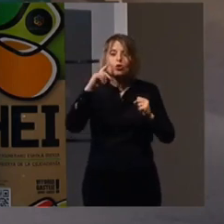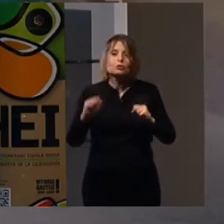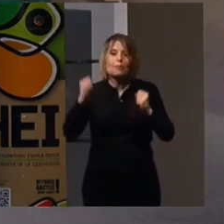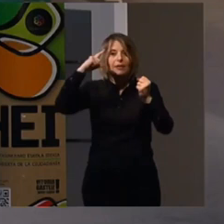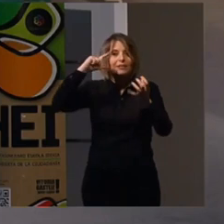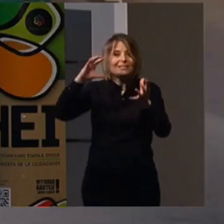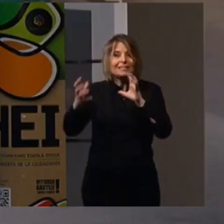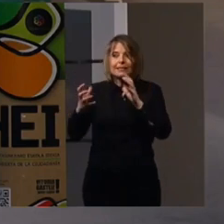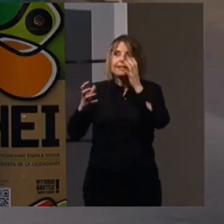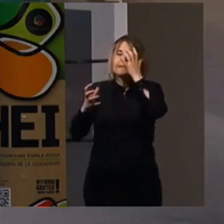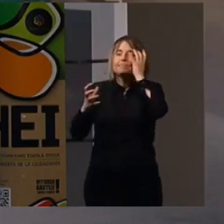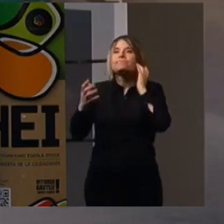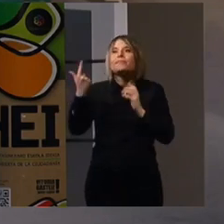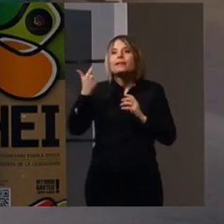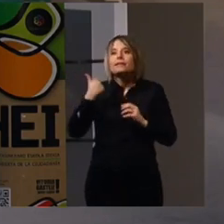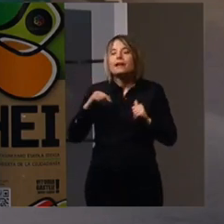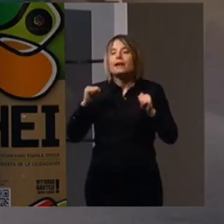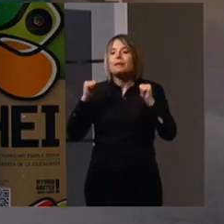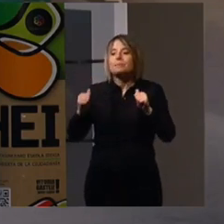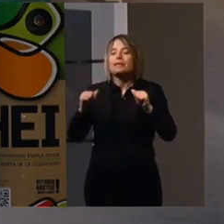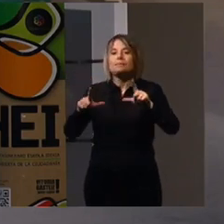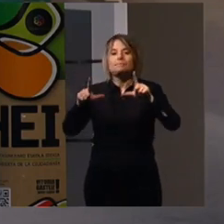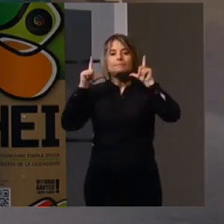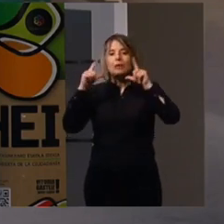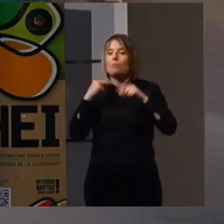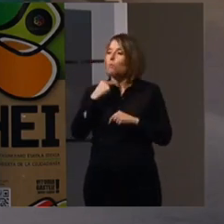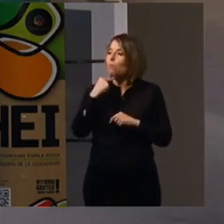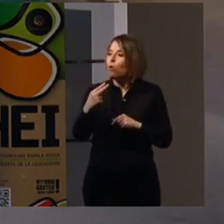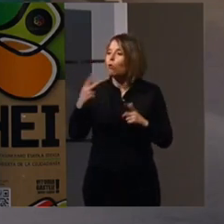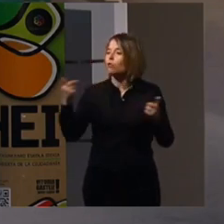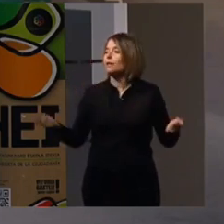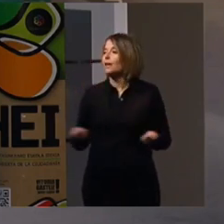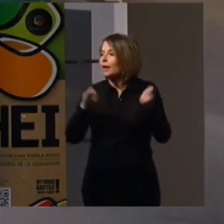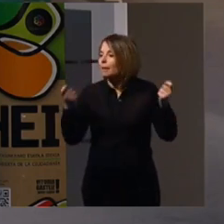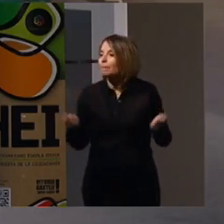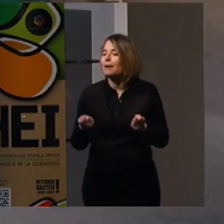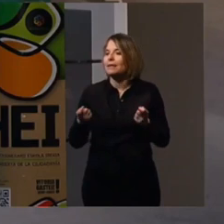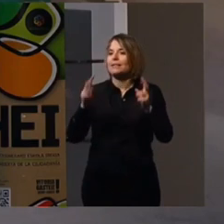supervivientes de la psiquiatría, sí que estaban empezando a coger como un poquito más de voz, estaban haciendo como muchas campañas